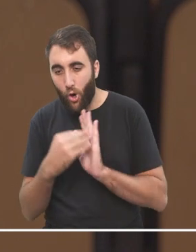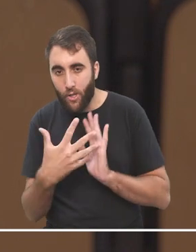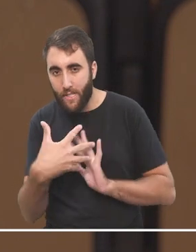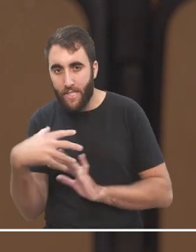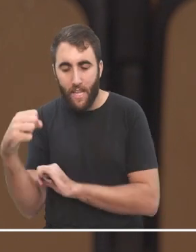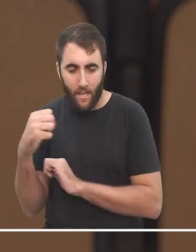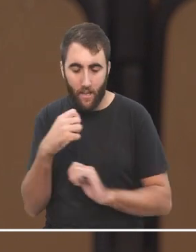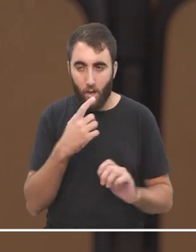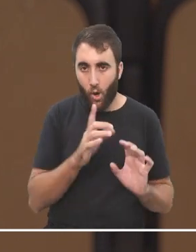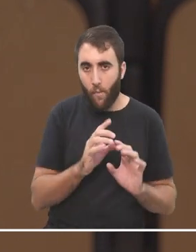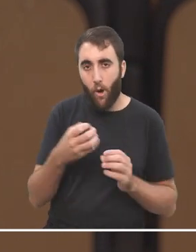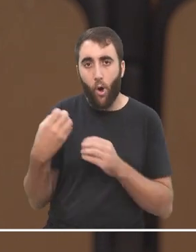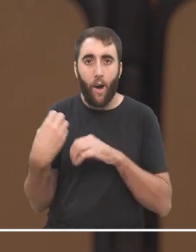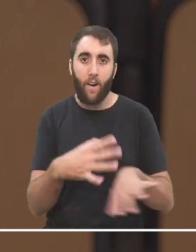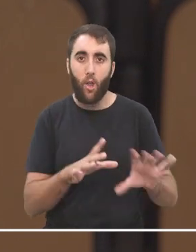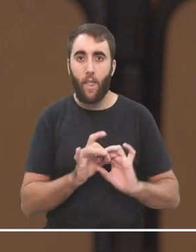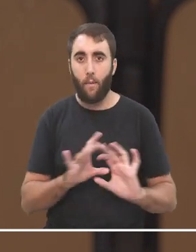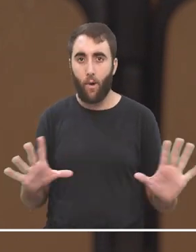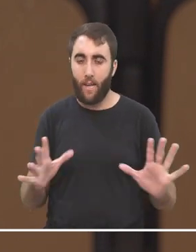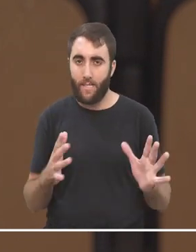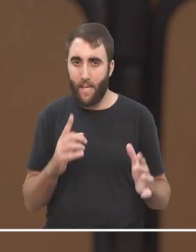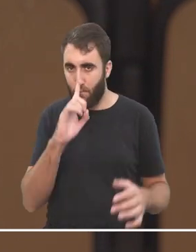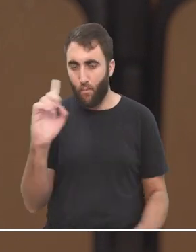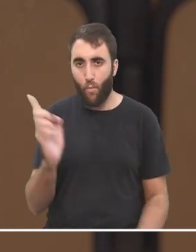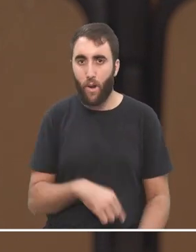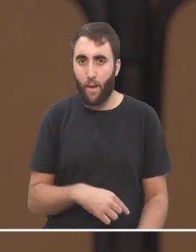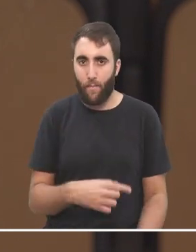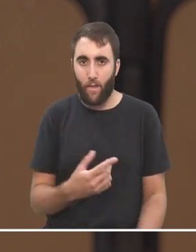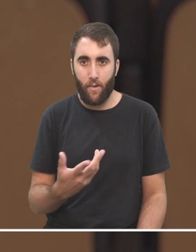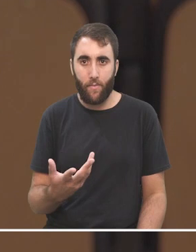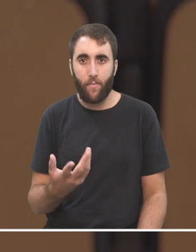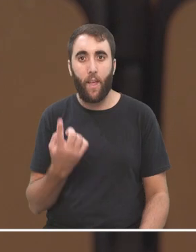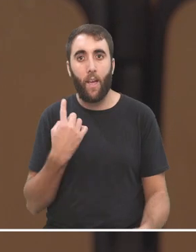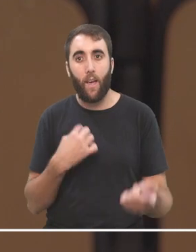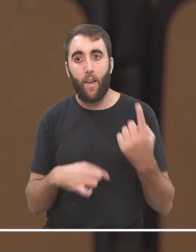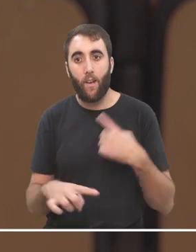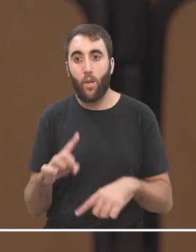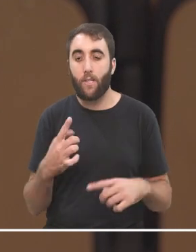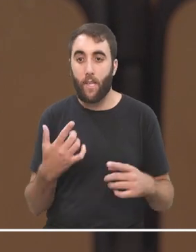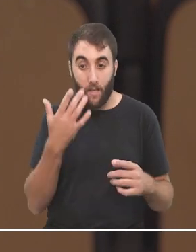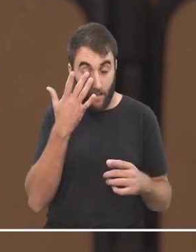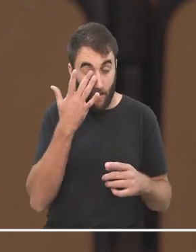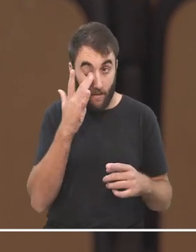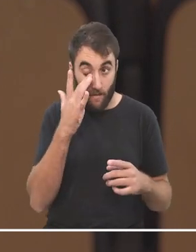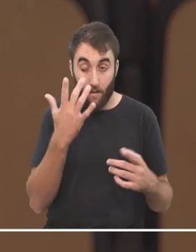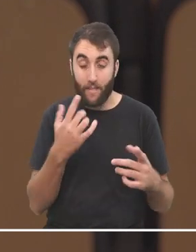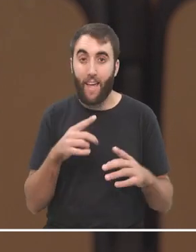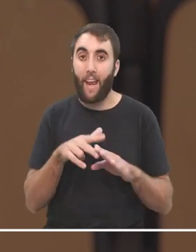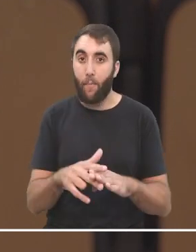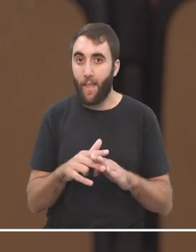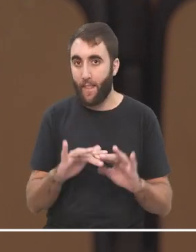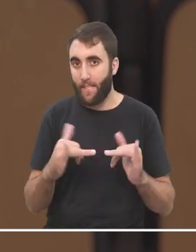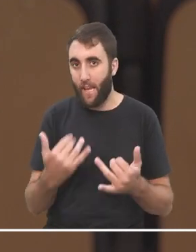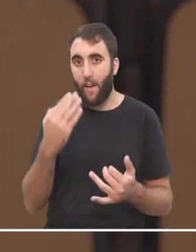tienden a abandonar la democracia rápidamente. Entonces, pues estas herramientas que han demostrado